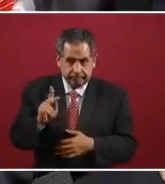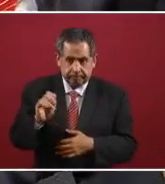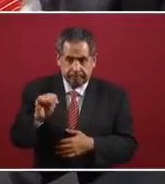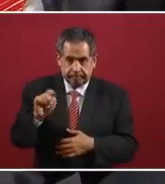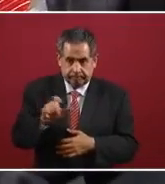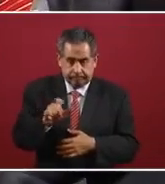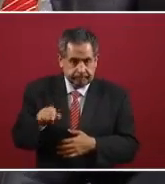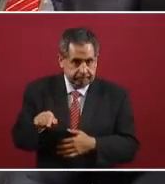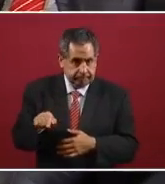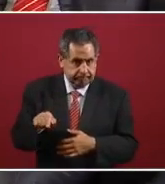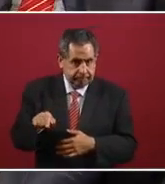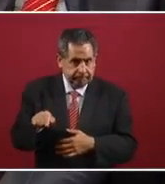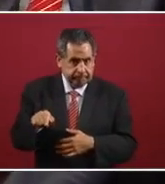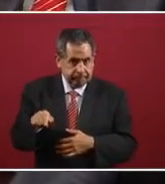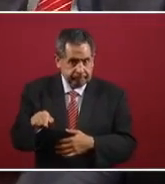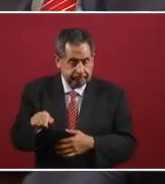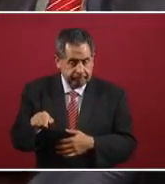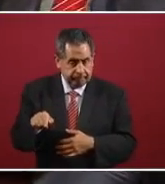Y